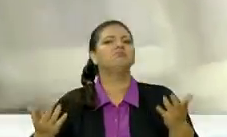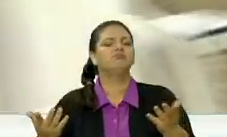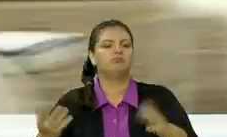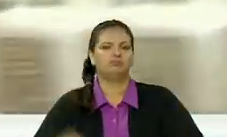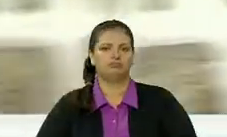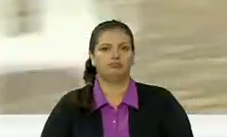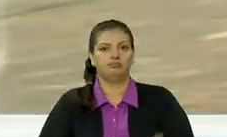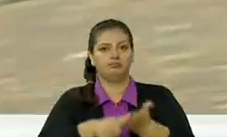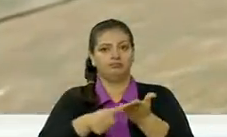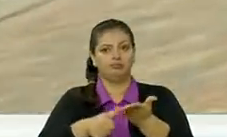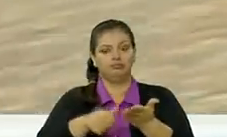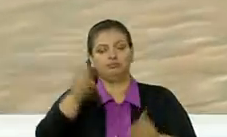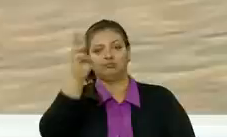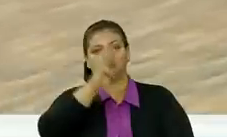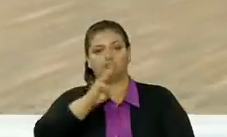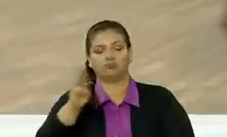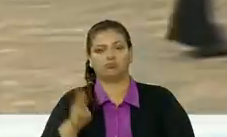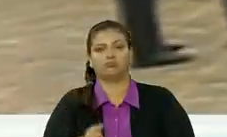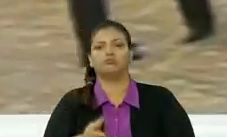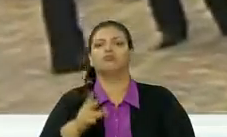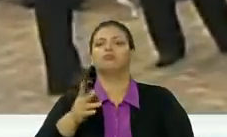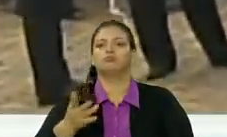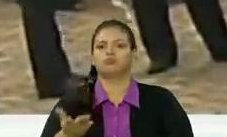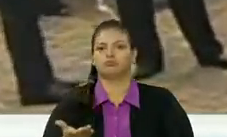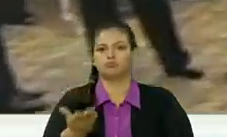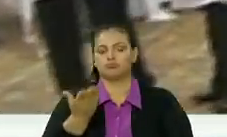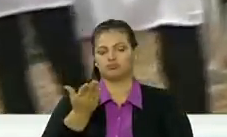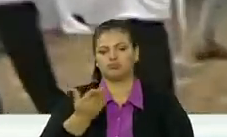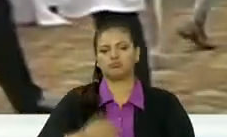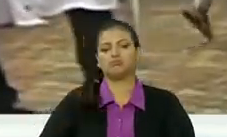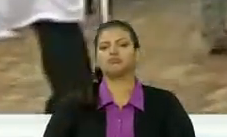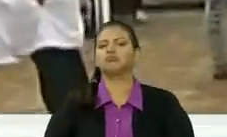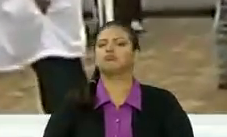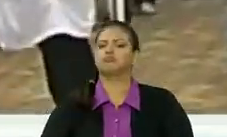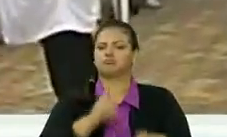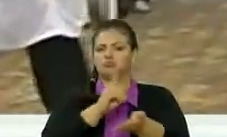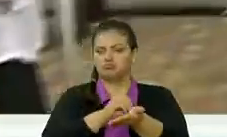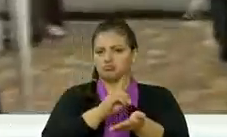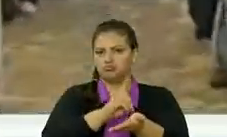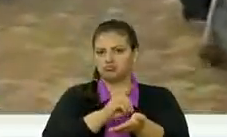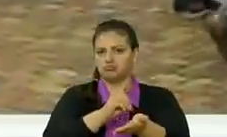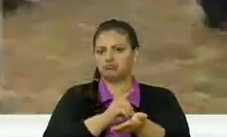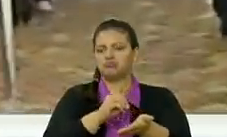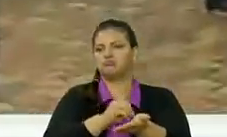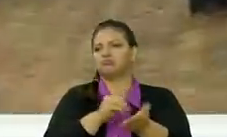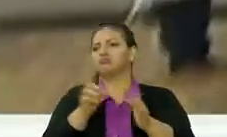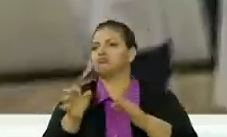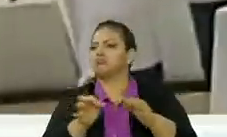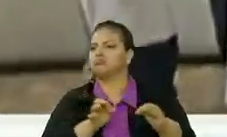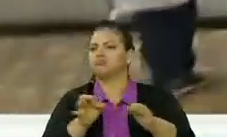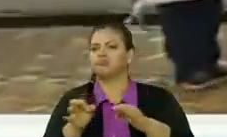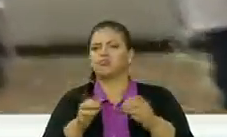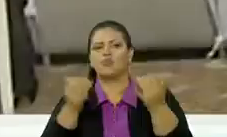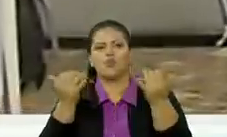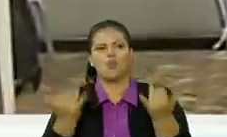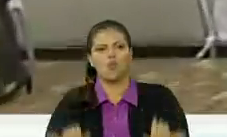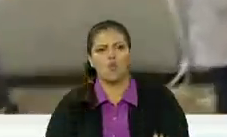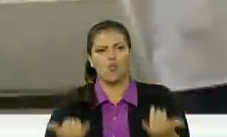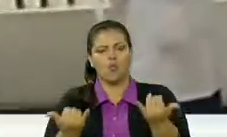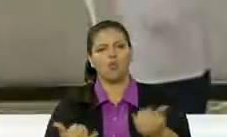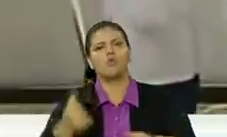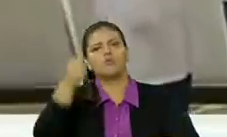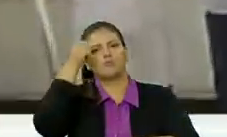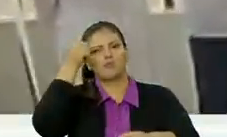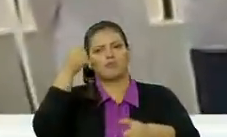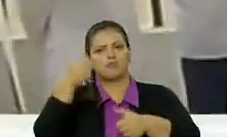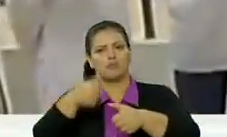pulmonares. Aquí tenemos un cardiólogo, especialista y señor también, neumólogo, especialistas aquí del Hospital del Guasmo Sur, que nos